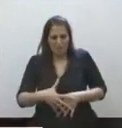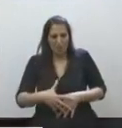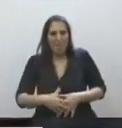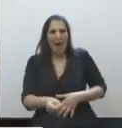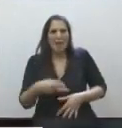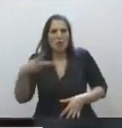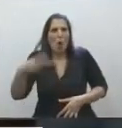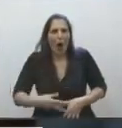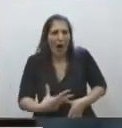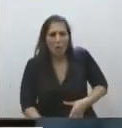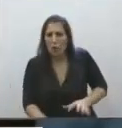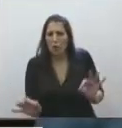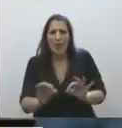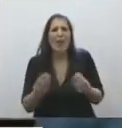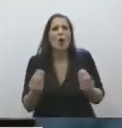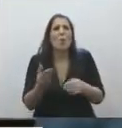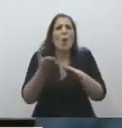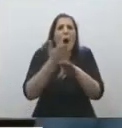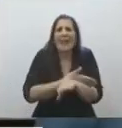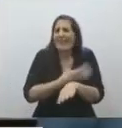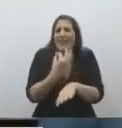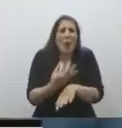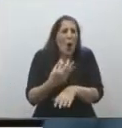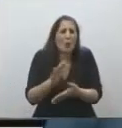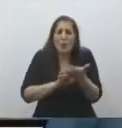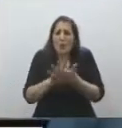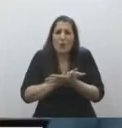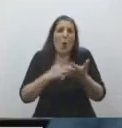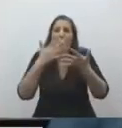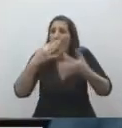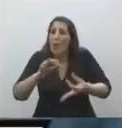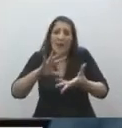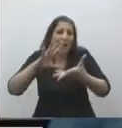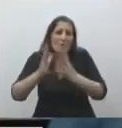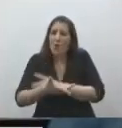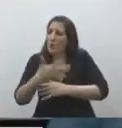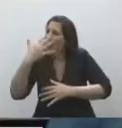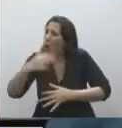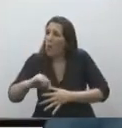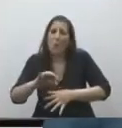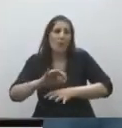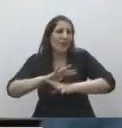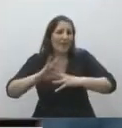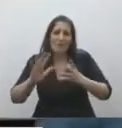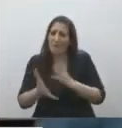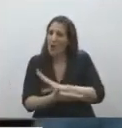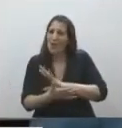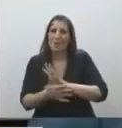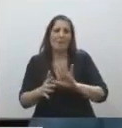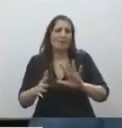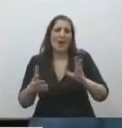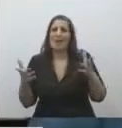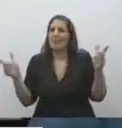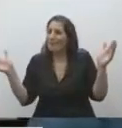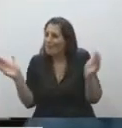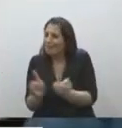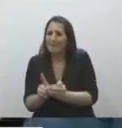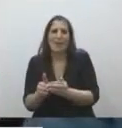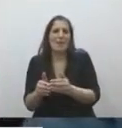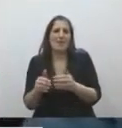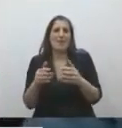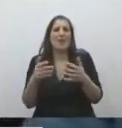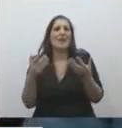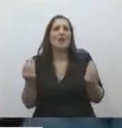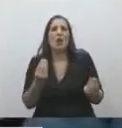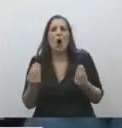y los verdes, estaría buenísimo que trabajemos juntos en las causas del aborto. Después en el resto no vamos a coincidir, pero sí tenemos que pelear en contra de